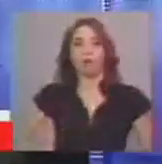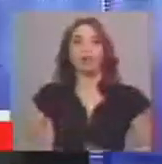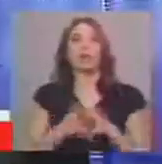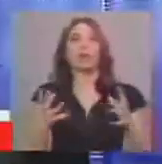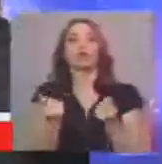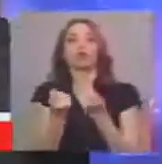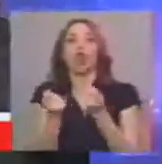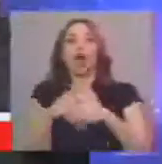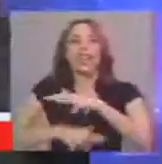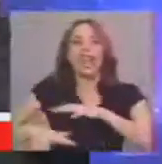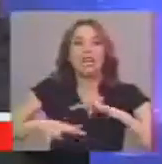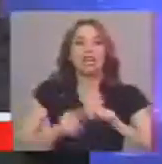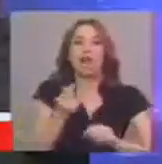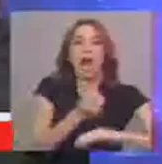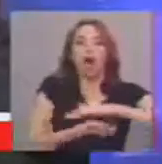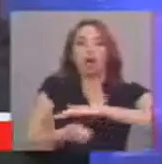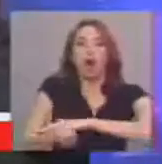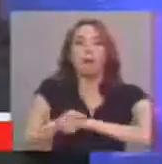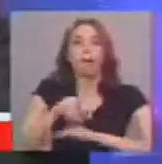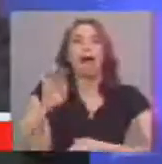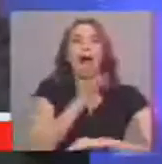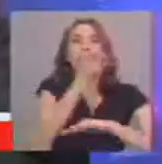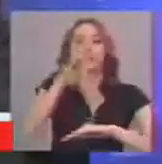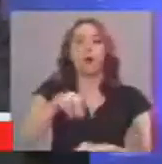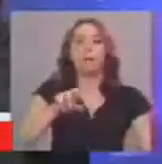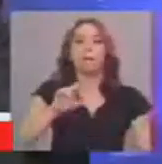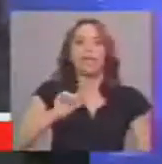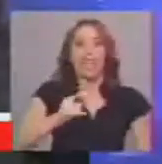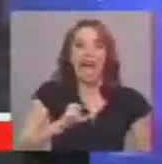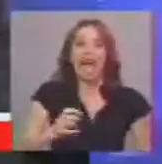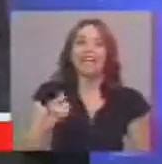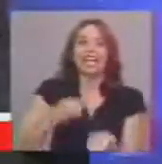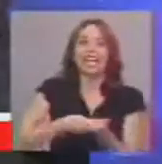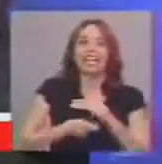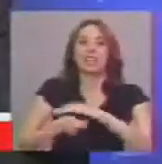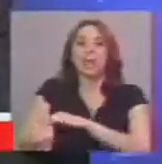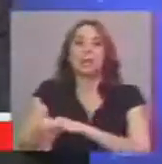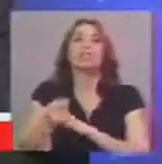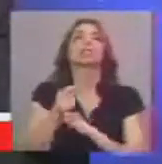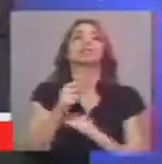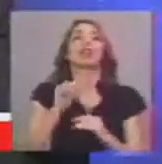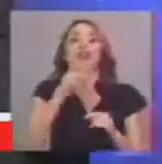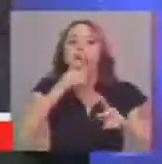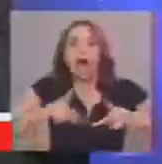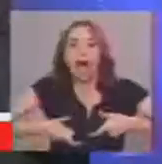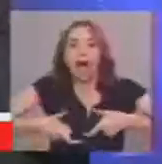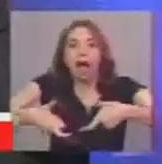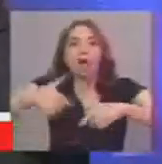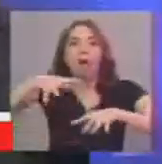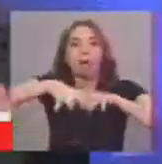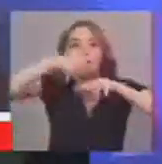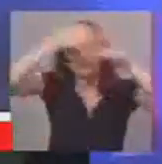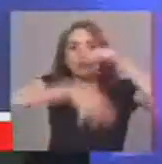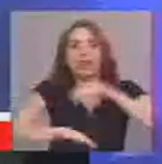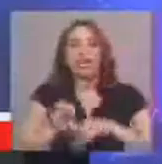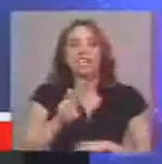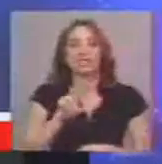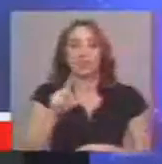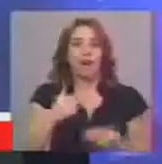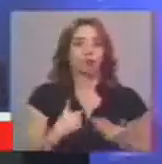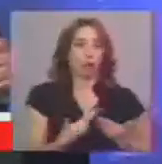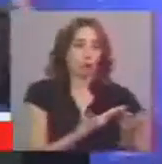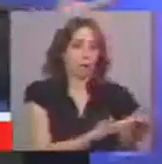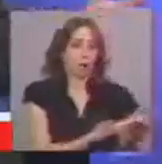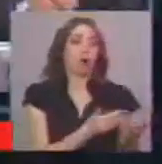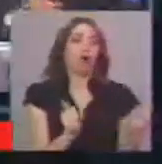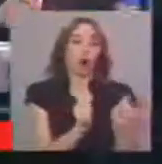muchos negociados. Las coimas de los Mirage, las indemnizaciones, el colector de Sval. Y por tanto te propongo que juntos